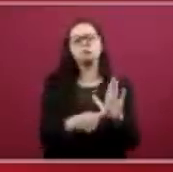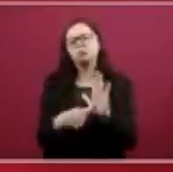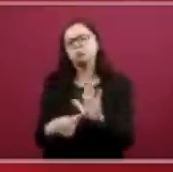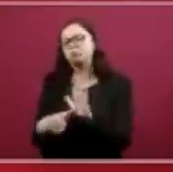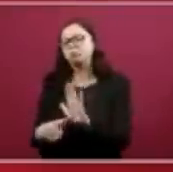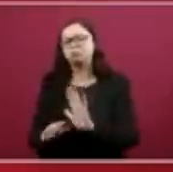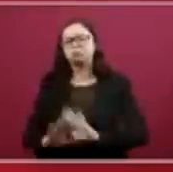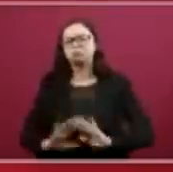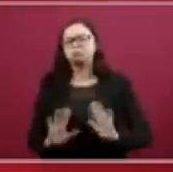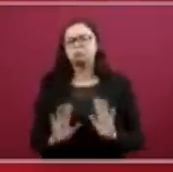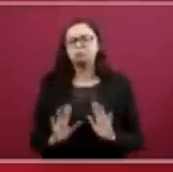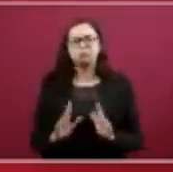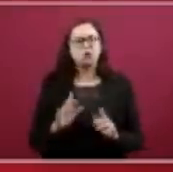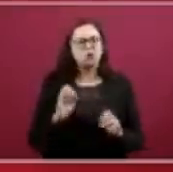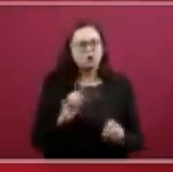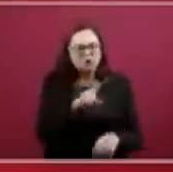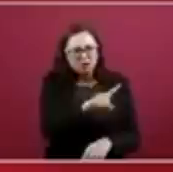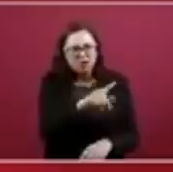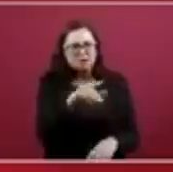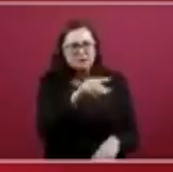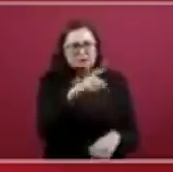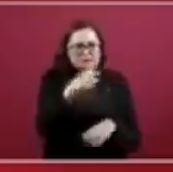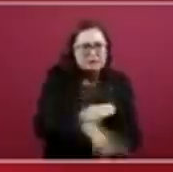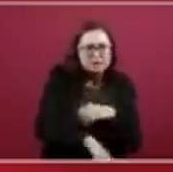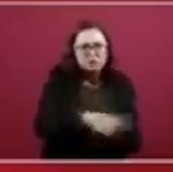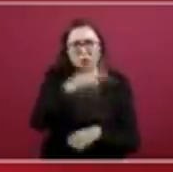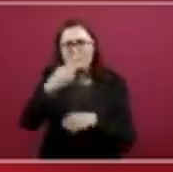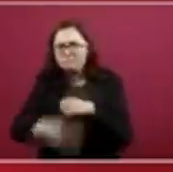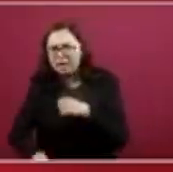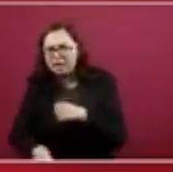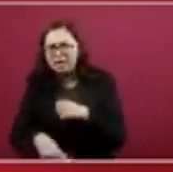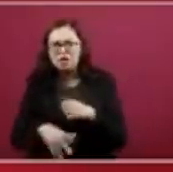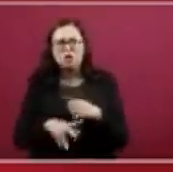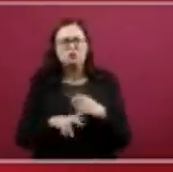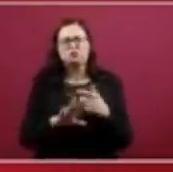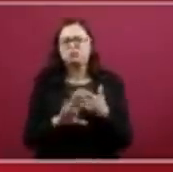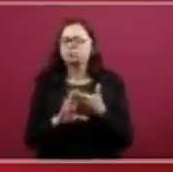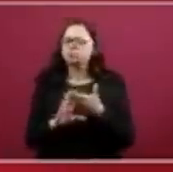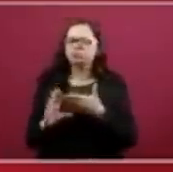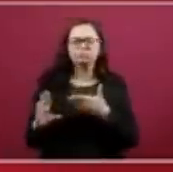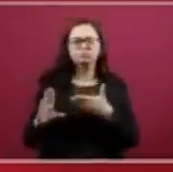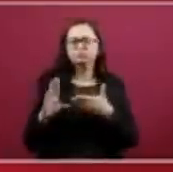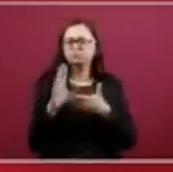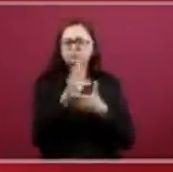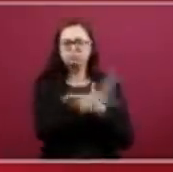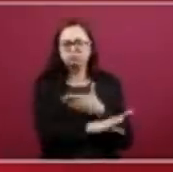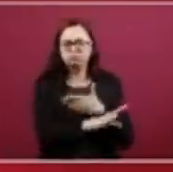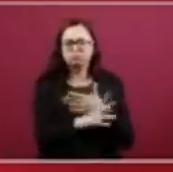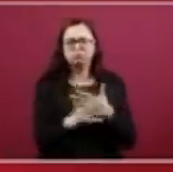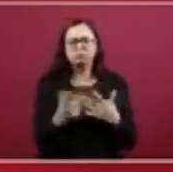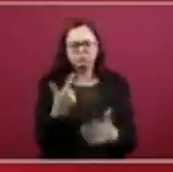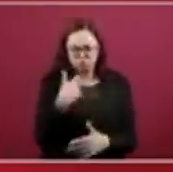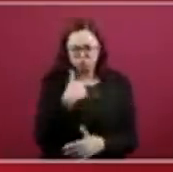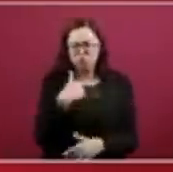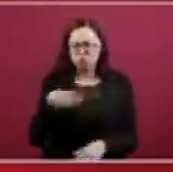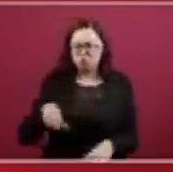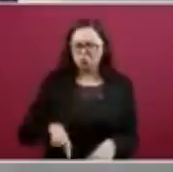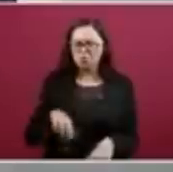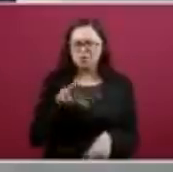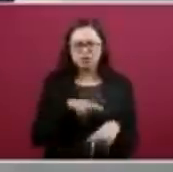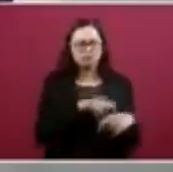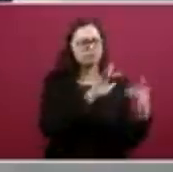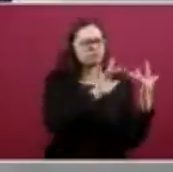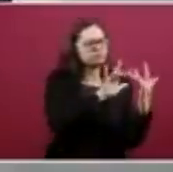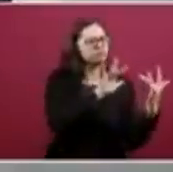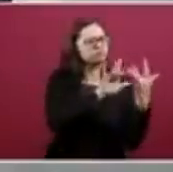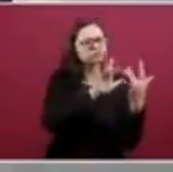vamos a buscar una forma que yo pueda establecer comunicación con los gobernadores y